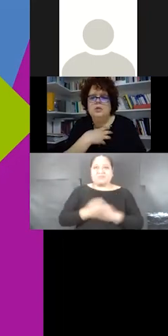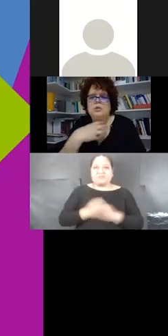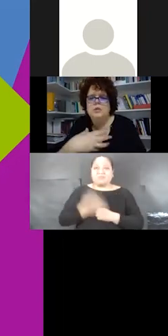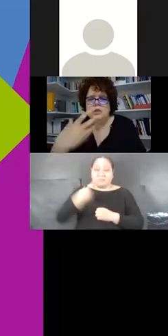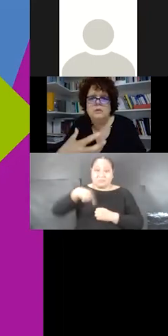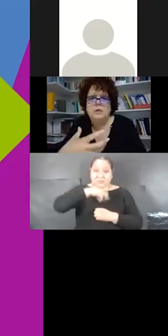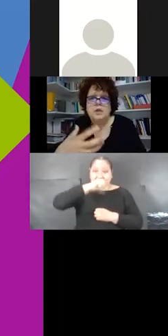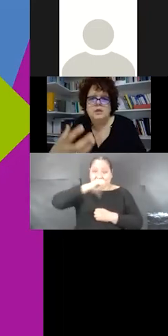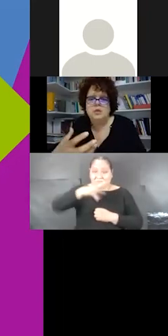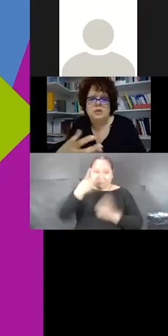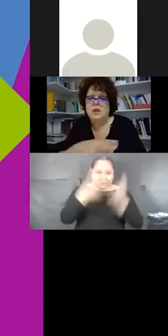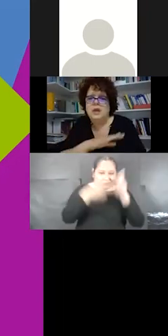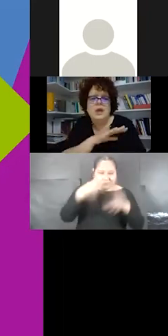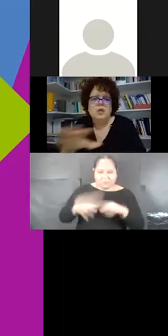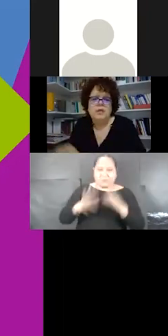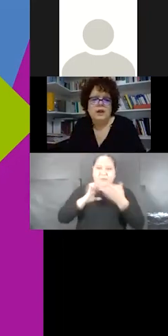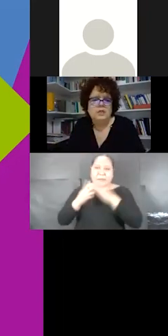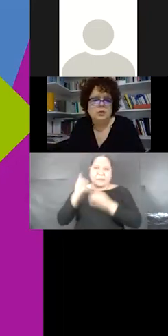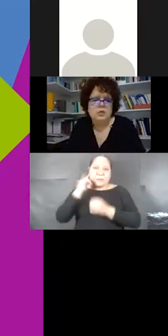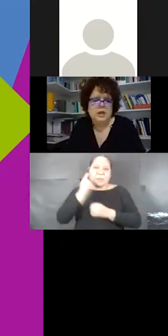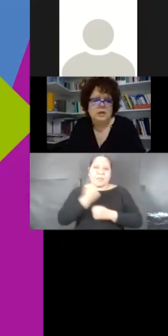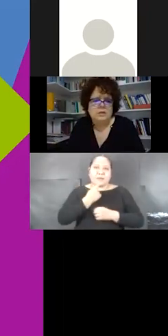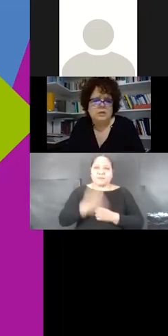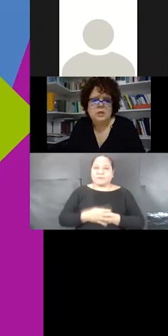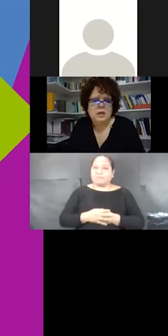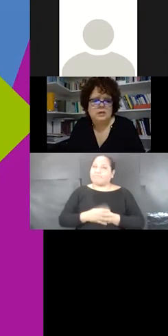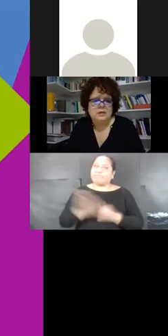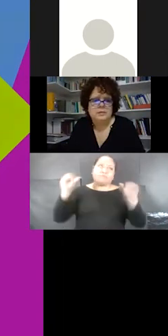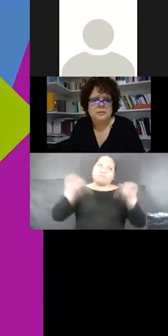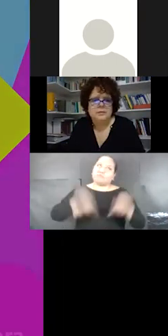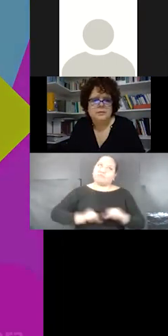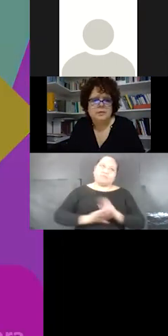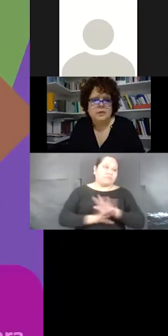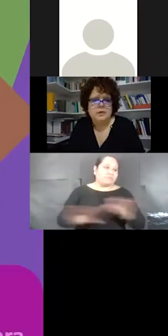que nosotros hemos visto de la comunidad sorda. Un fracaso total, total.